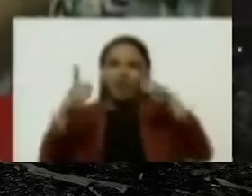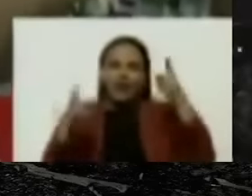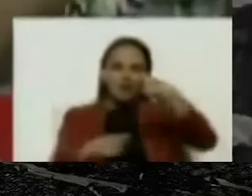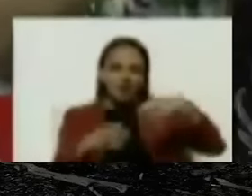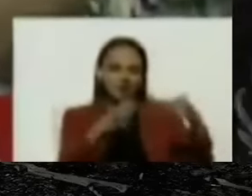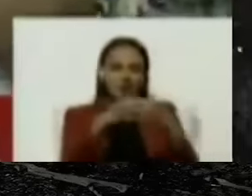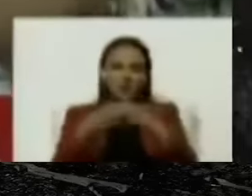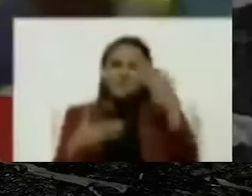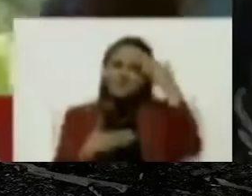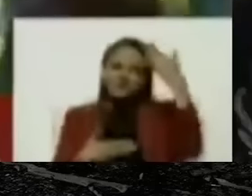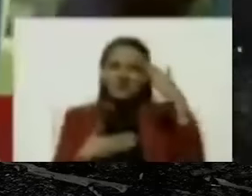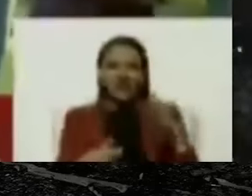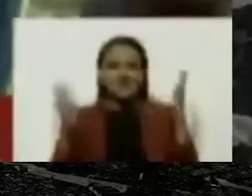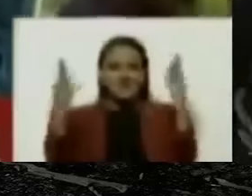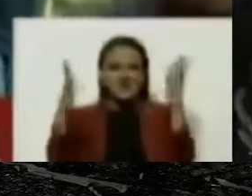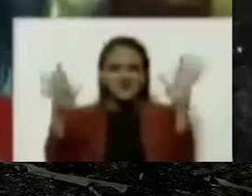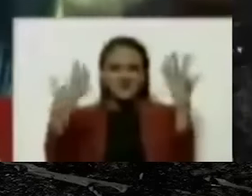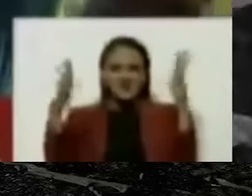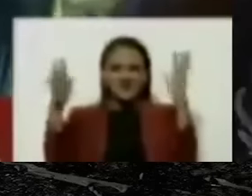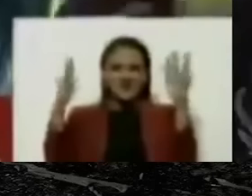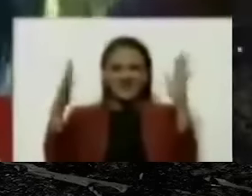aplauso.